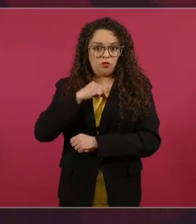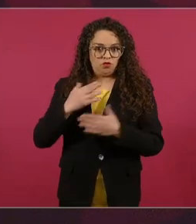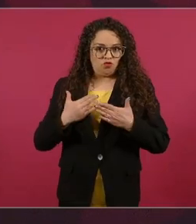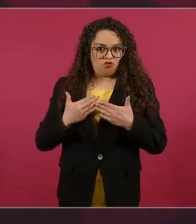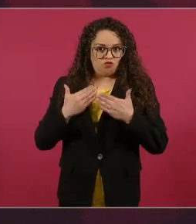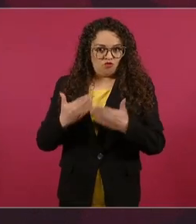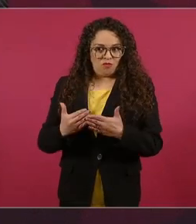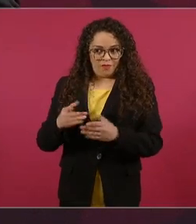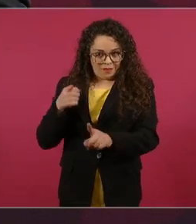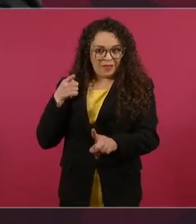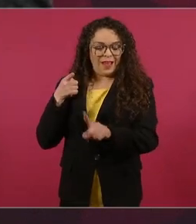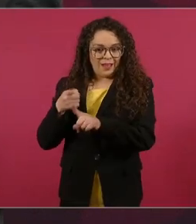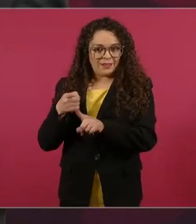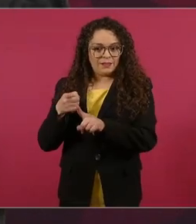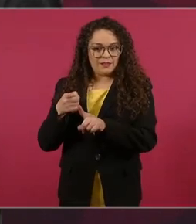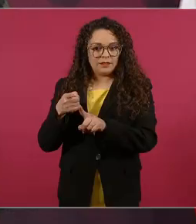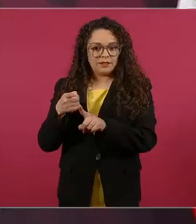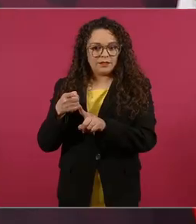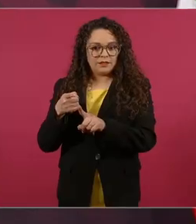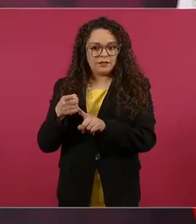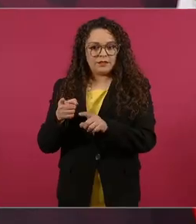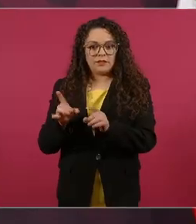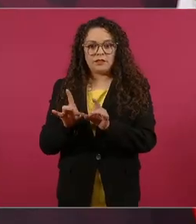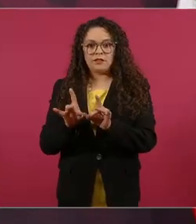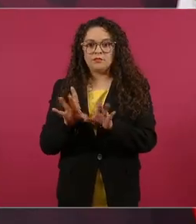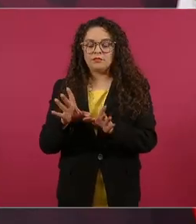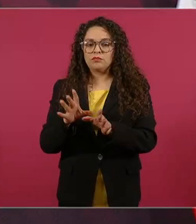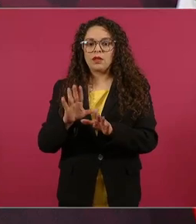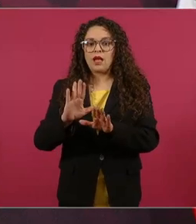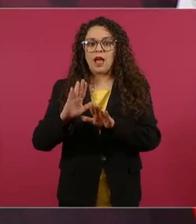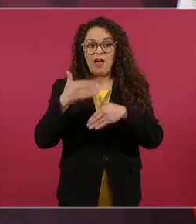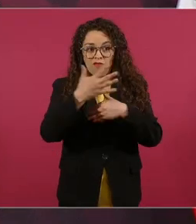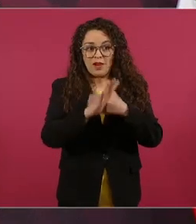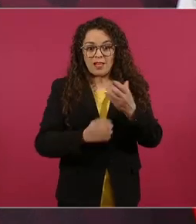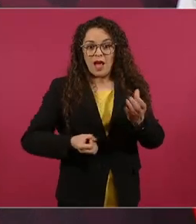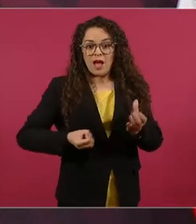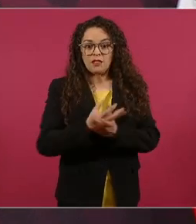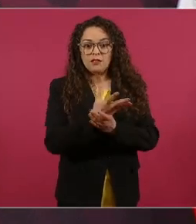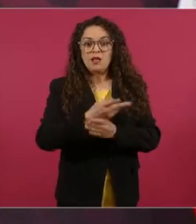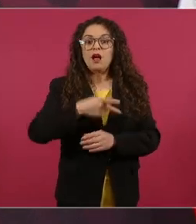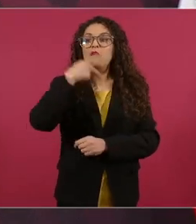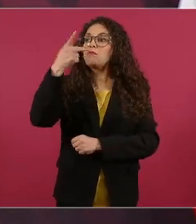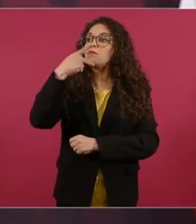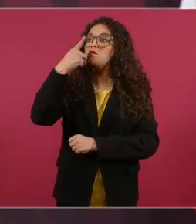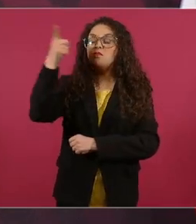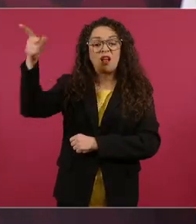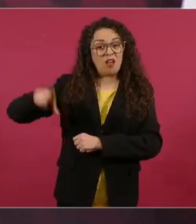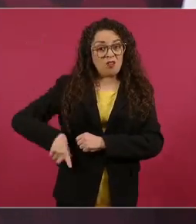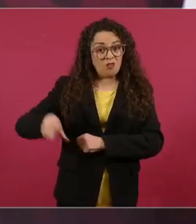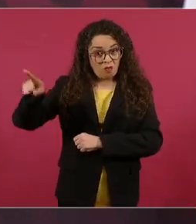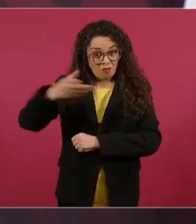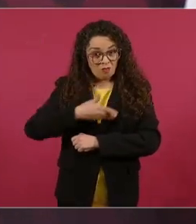y que sale a declarar en contra de nosotros,